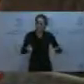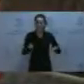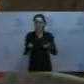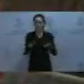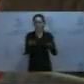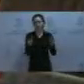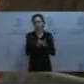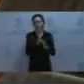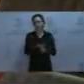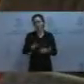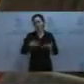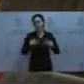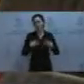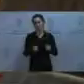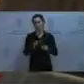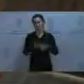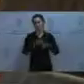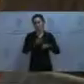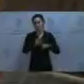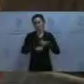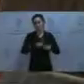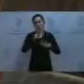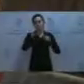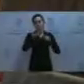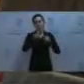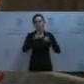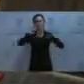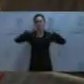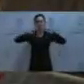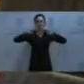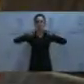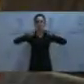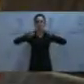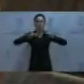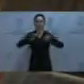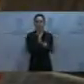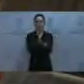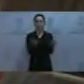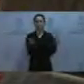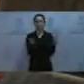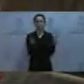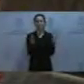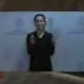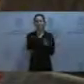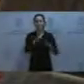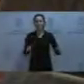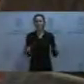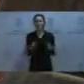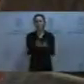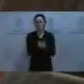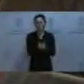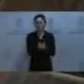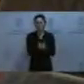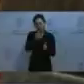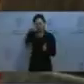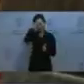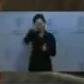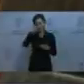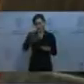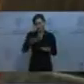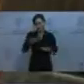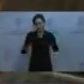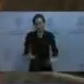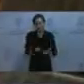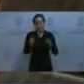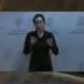con el ámbito sanitario para realizar talleres formativos para las personas cuidadoras y también potenciando su